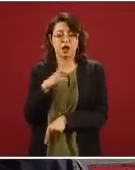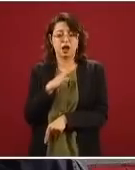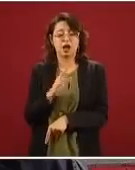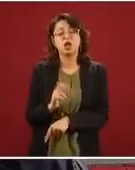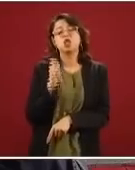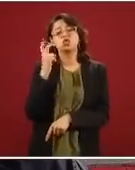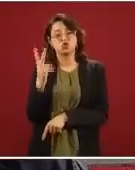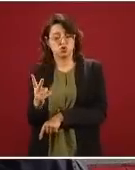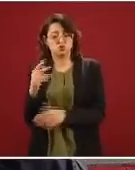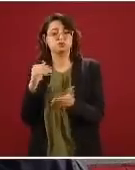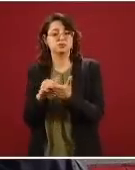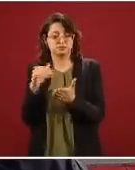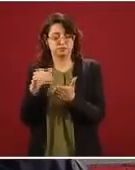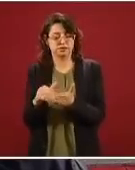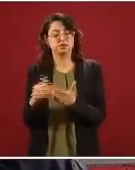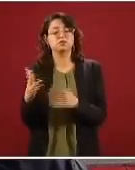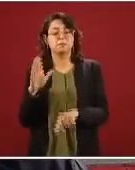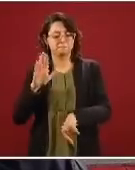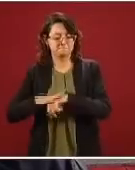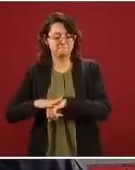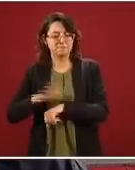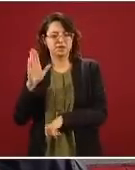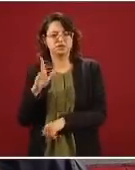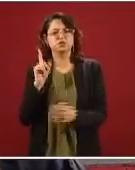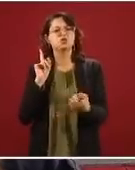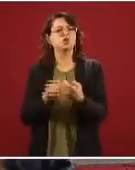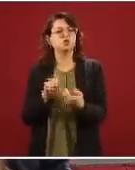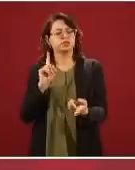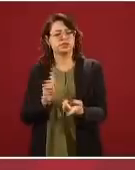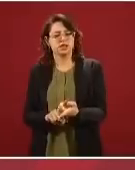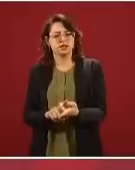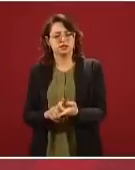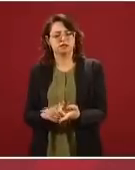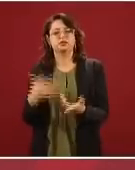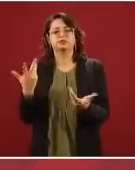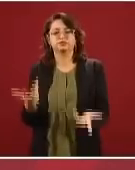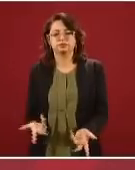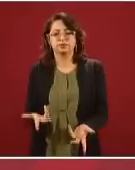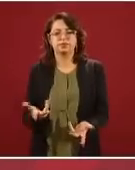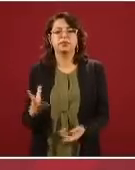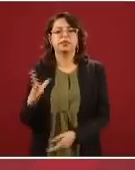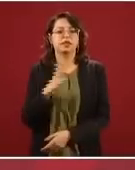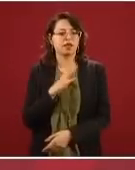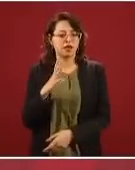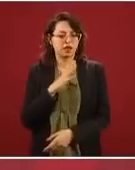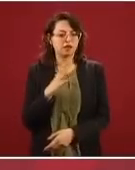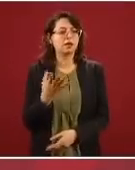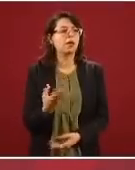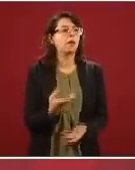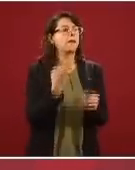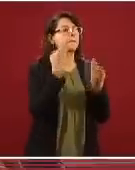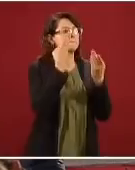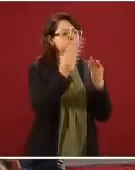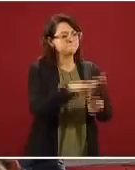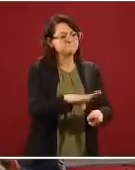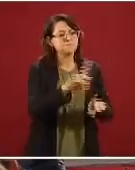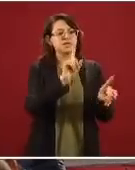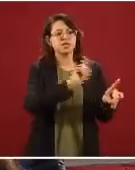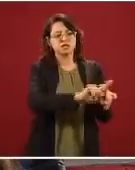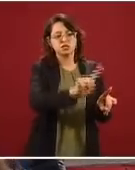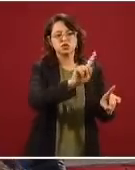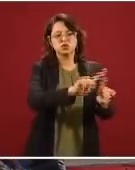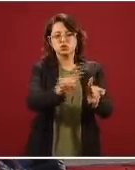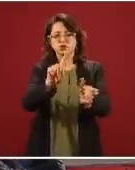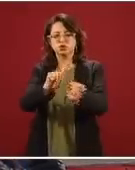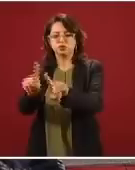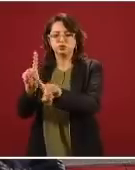otros 2,000 millones de pesos adicionales. ¿De dónde vienen? Vienen de cuentas de lo que son numerario administrado